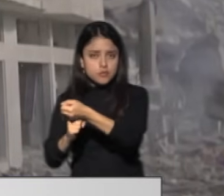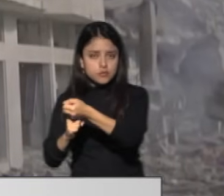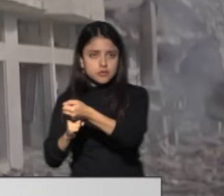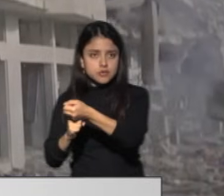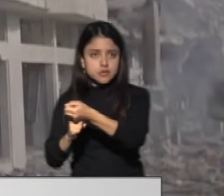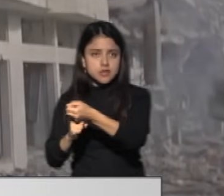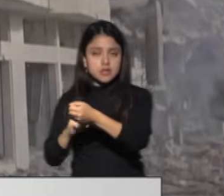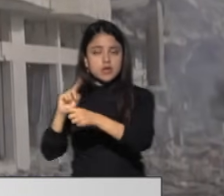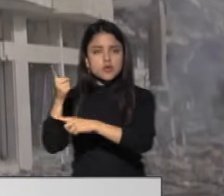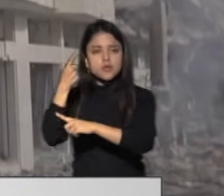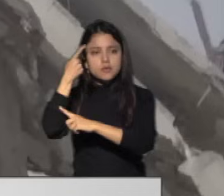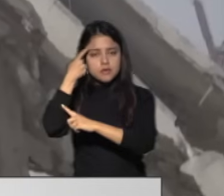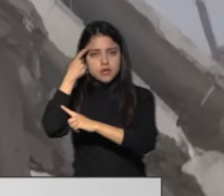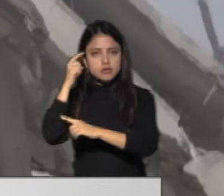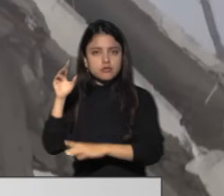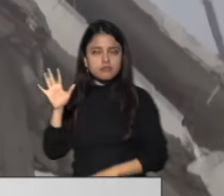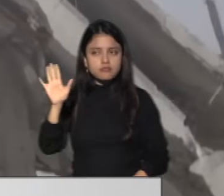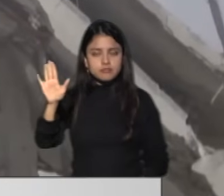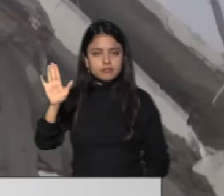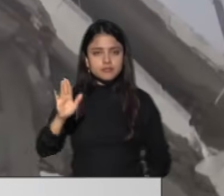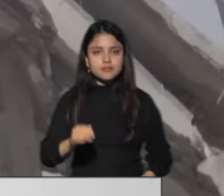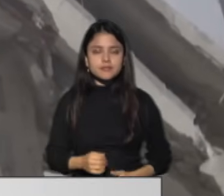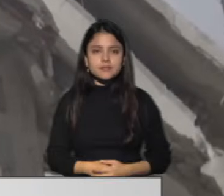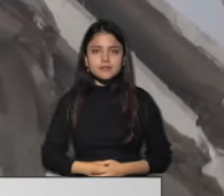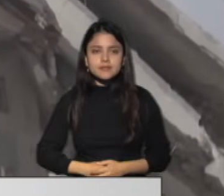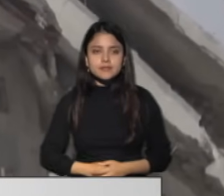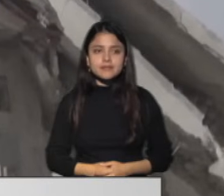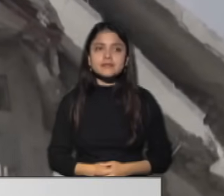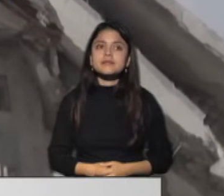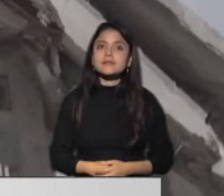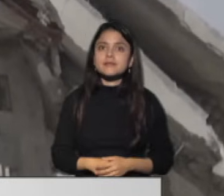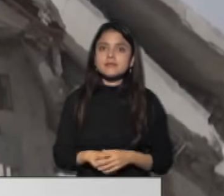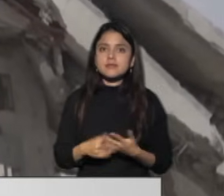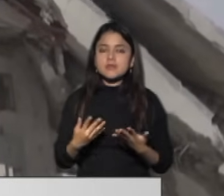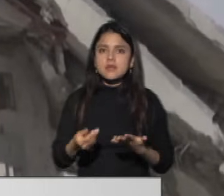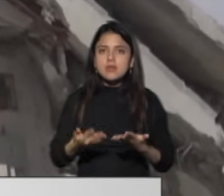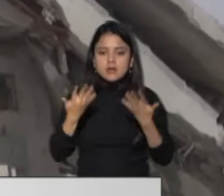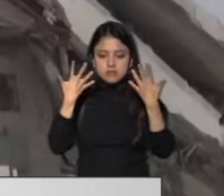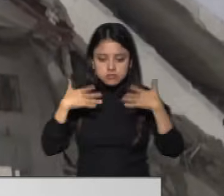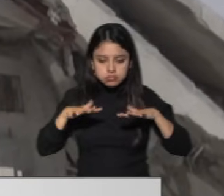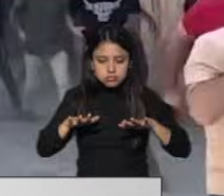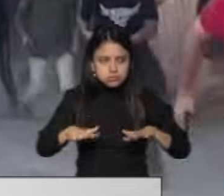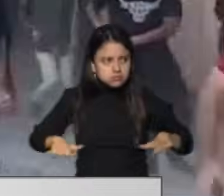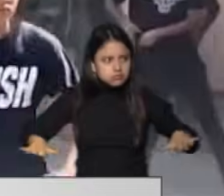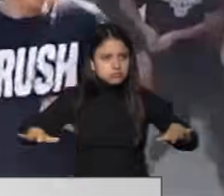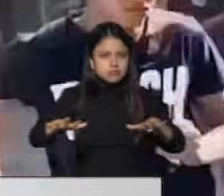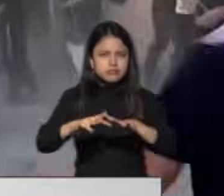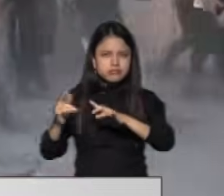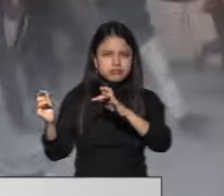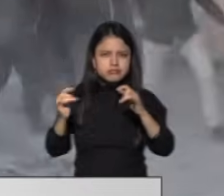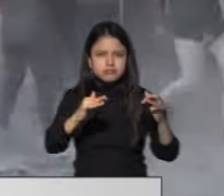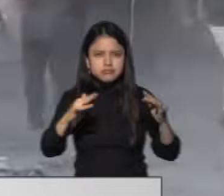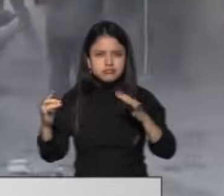cumplen 10 días desde los ataques del grupo Hamas y de la posterior ofensiva de las fuerzas de defensa israelíes.